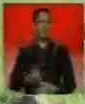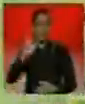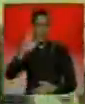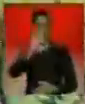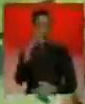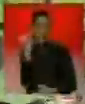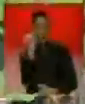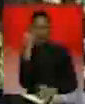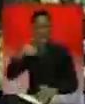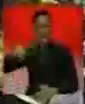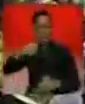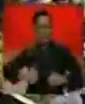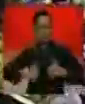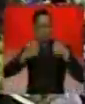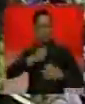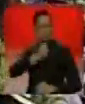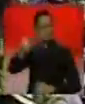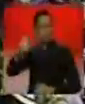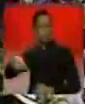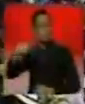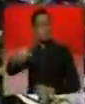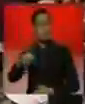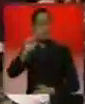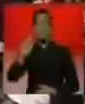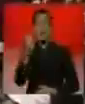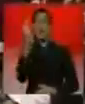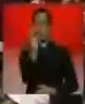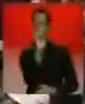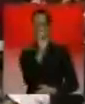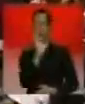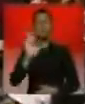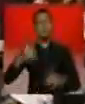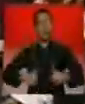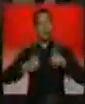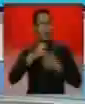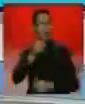durante la Convención Nacional prevista para el próximo 1 de octubre. Rommel Garzón, Gama Noticias.